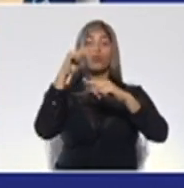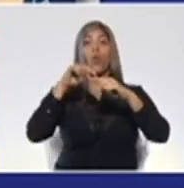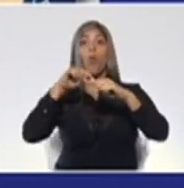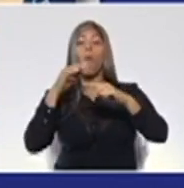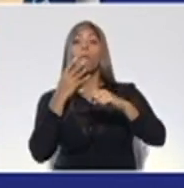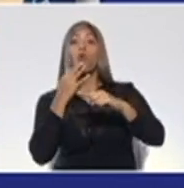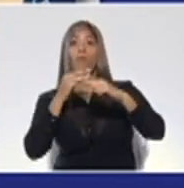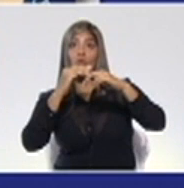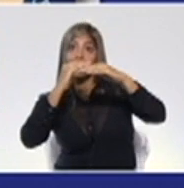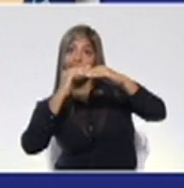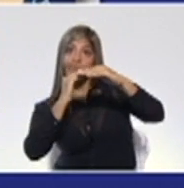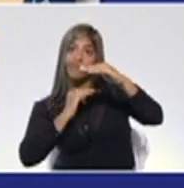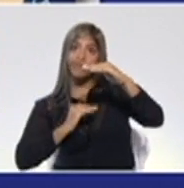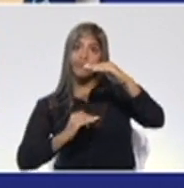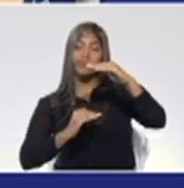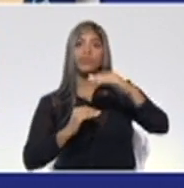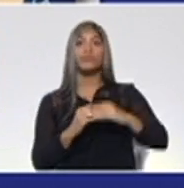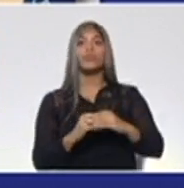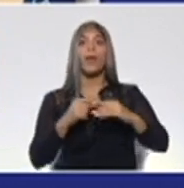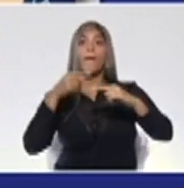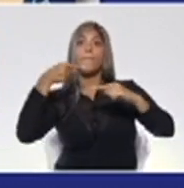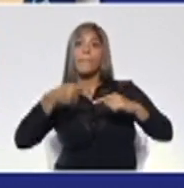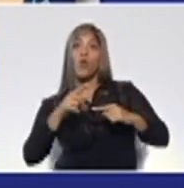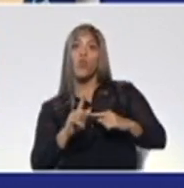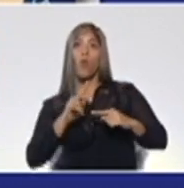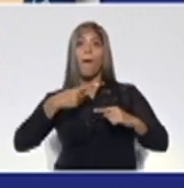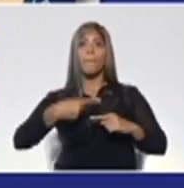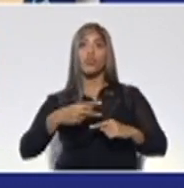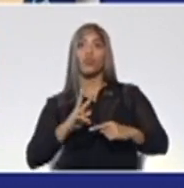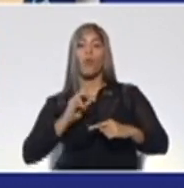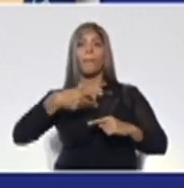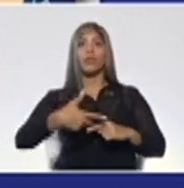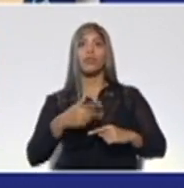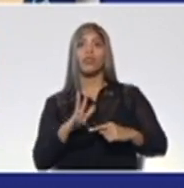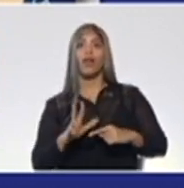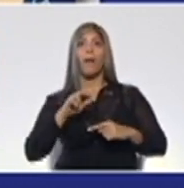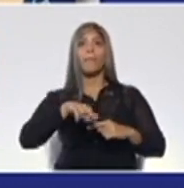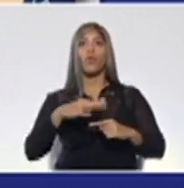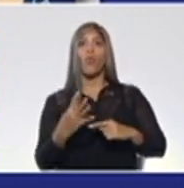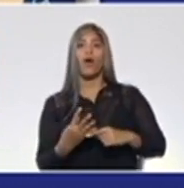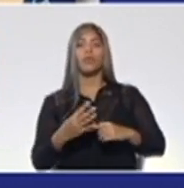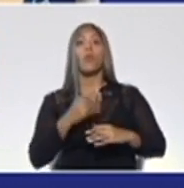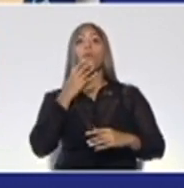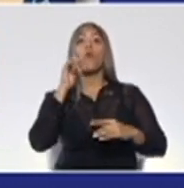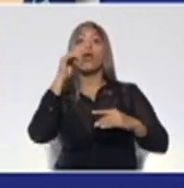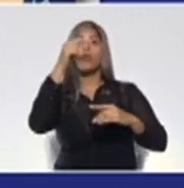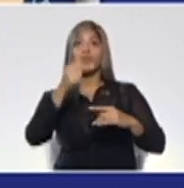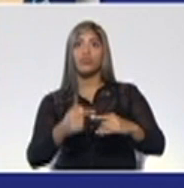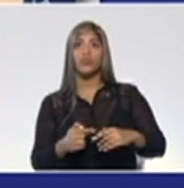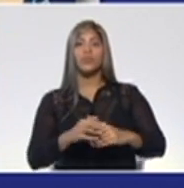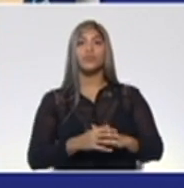hacia abajo, menos 1, menos 2, menos 3 y menos 4, con la salvedad de que